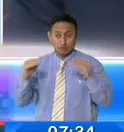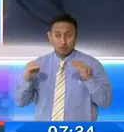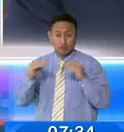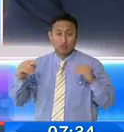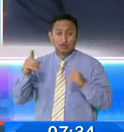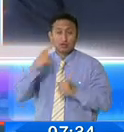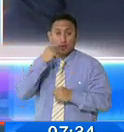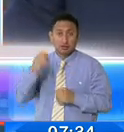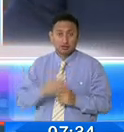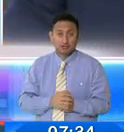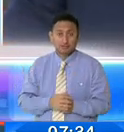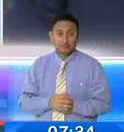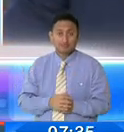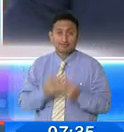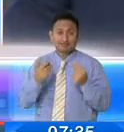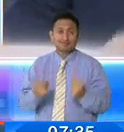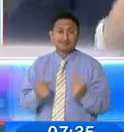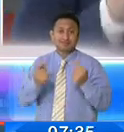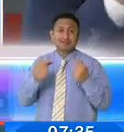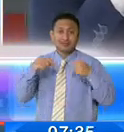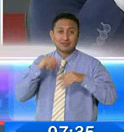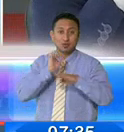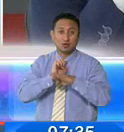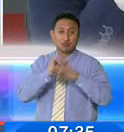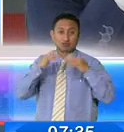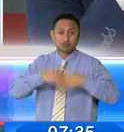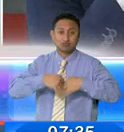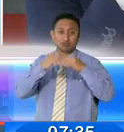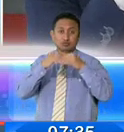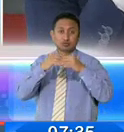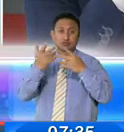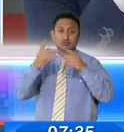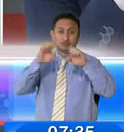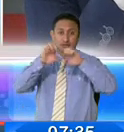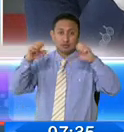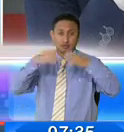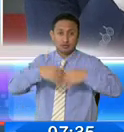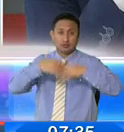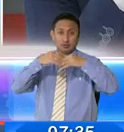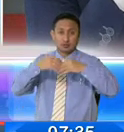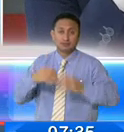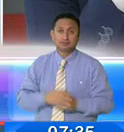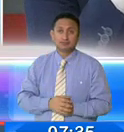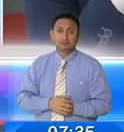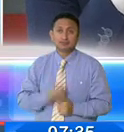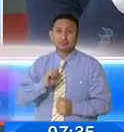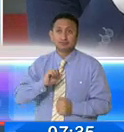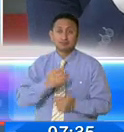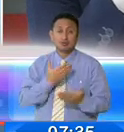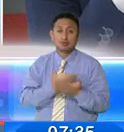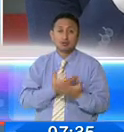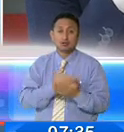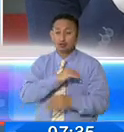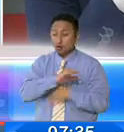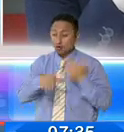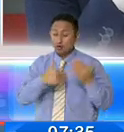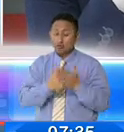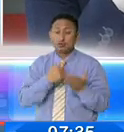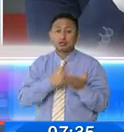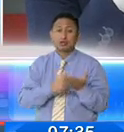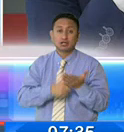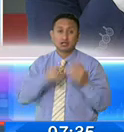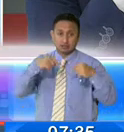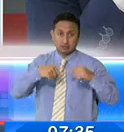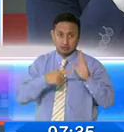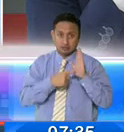hombres, más rápidamente va a crecer el país, más rápidamente crecen las empresas. Eso lo demuestran todos los estudios serios que se han hecho al respecto.